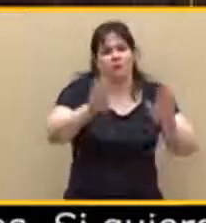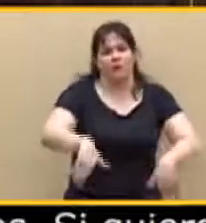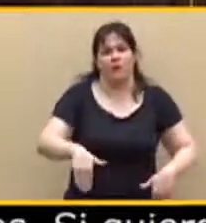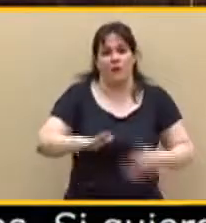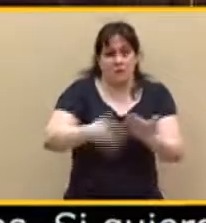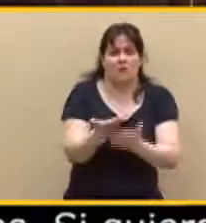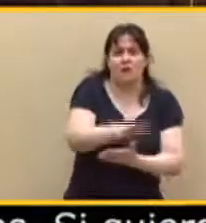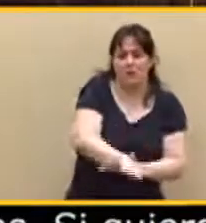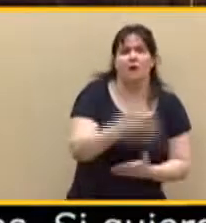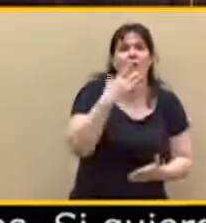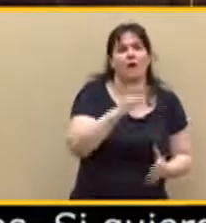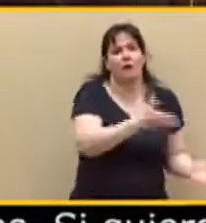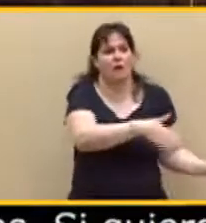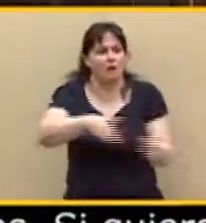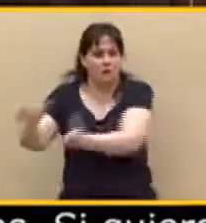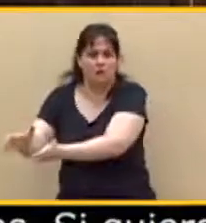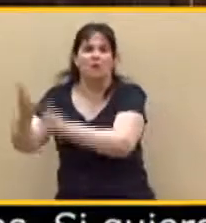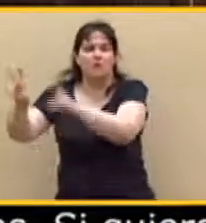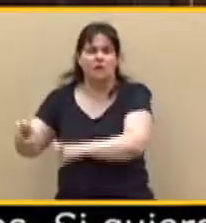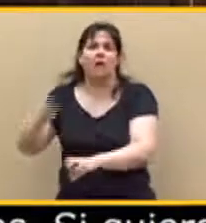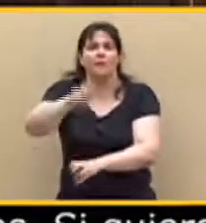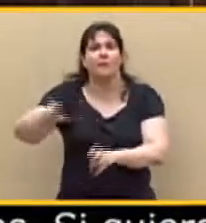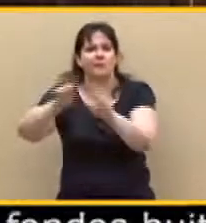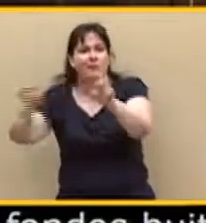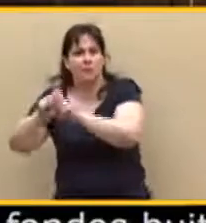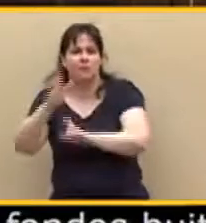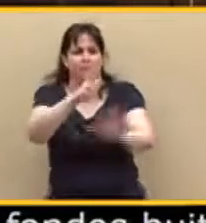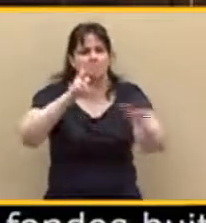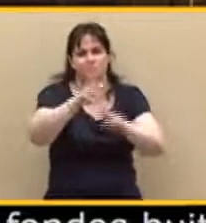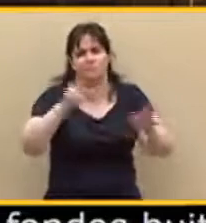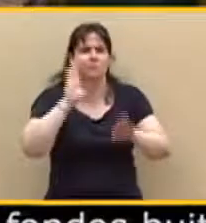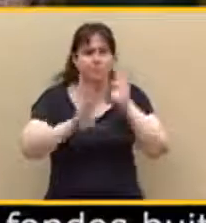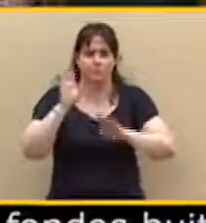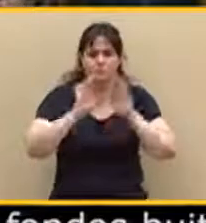buitre y a los especuladores. Entiéndanlo, señorías.